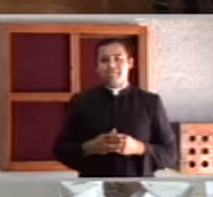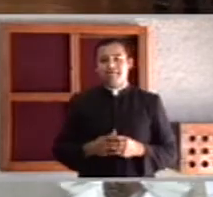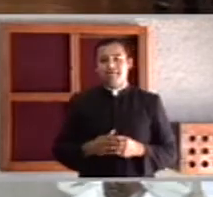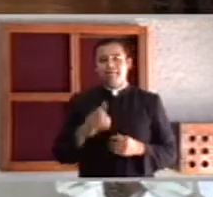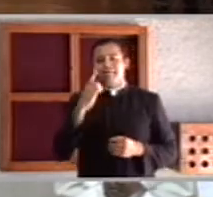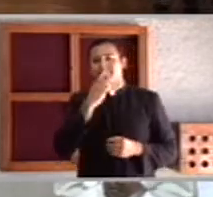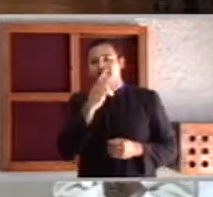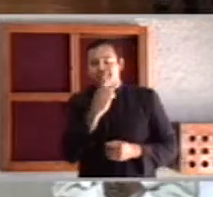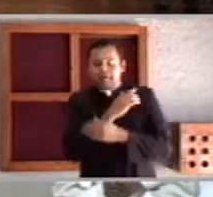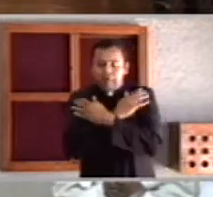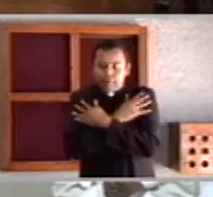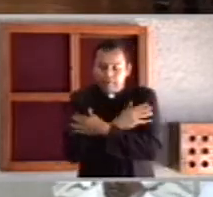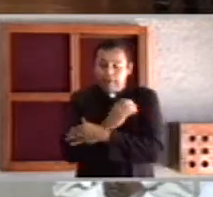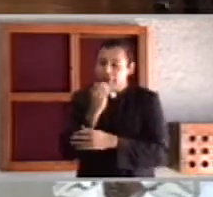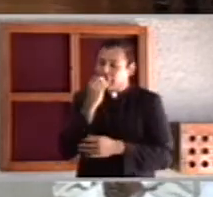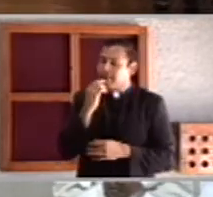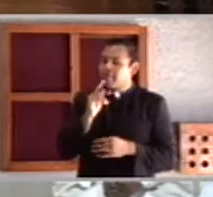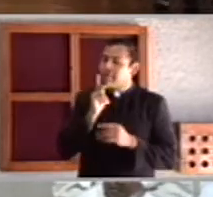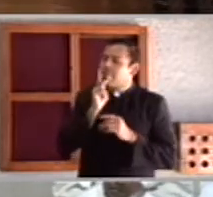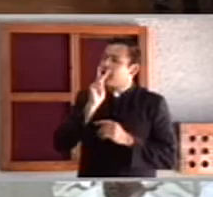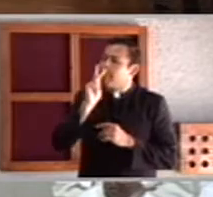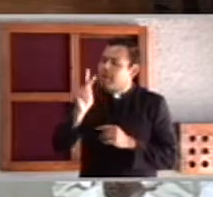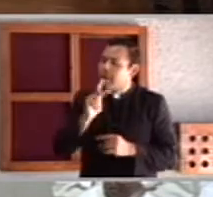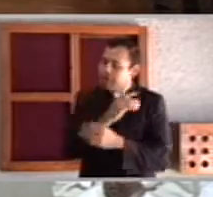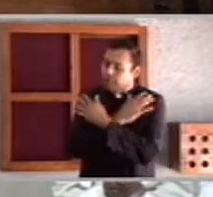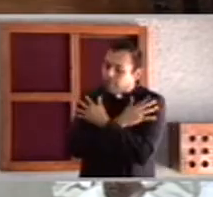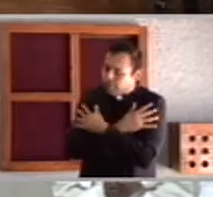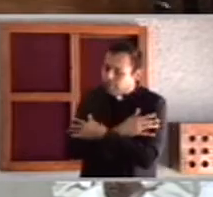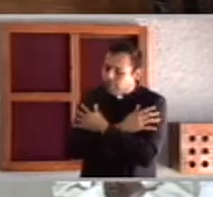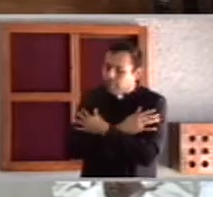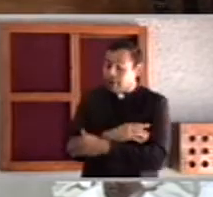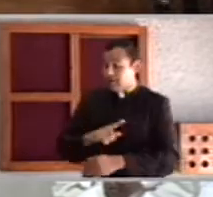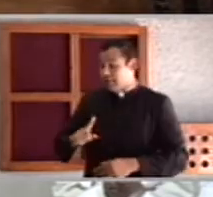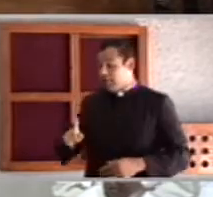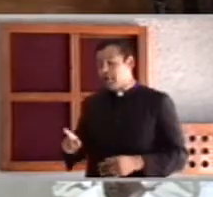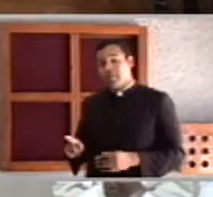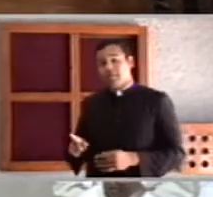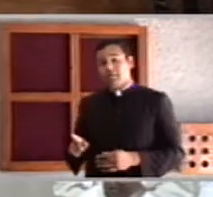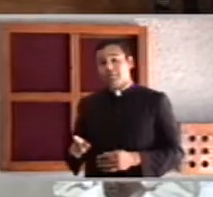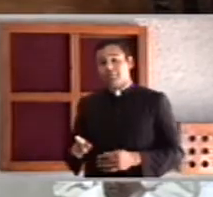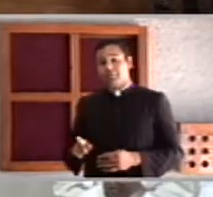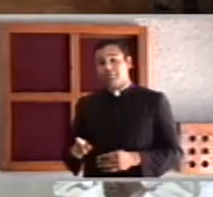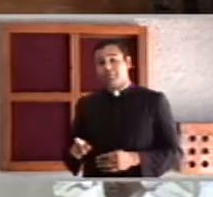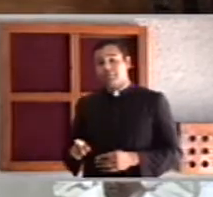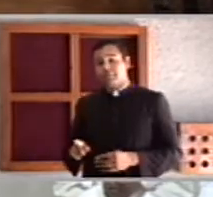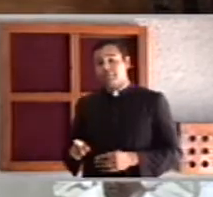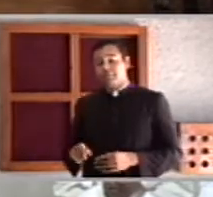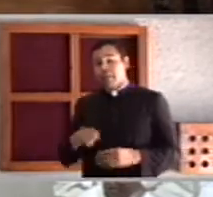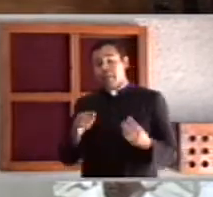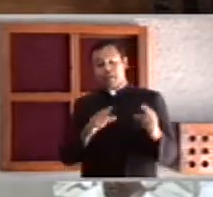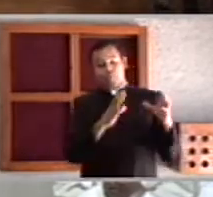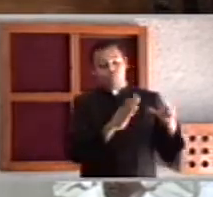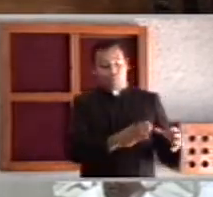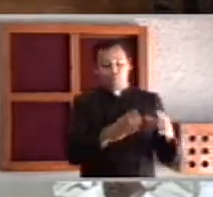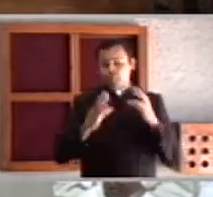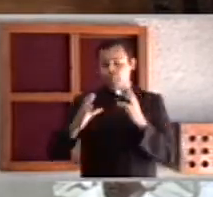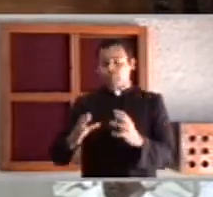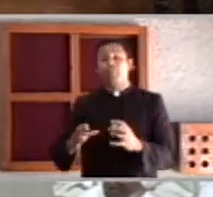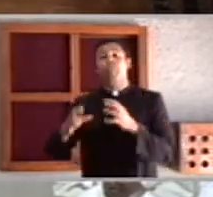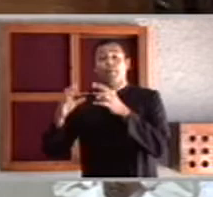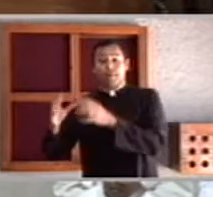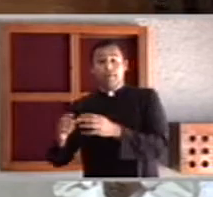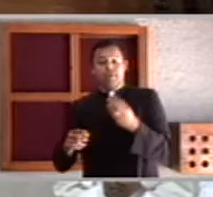misericordia amorosa de Dios. En esos tres aceites está,